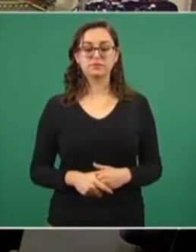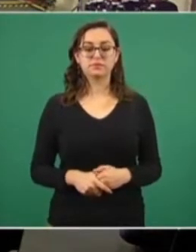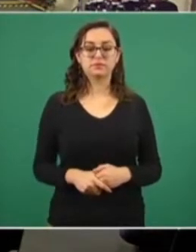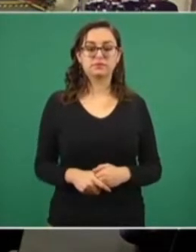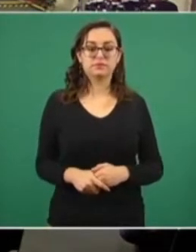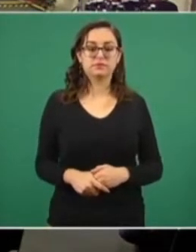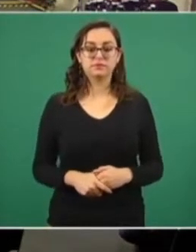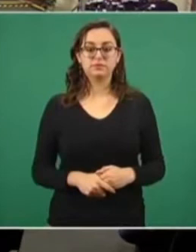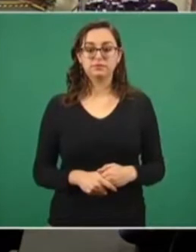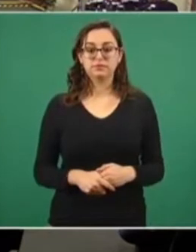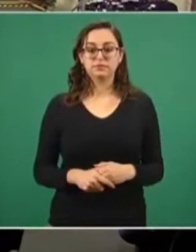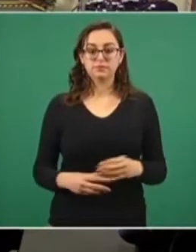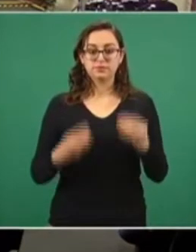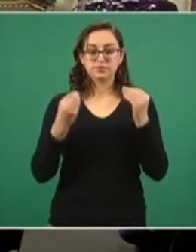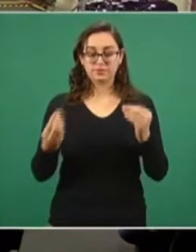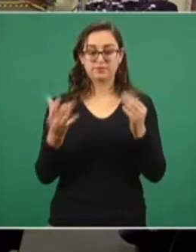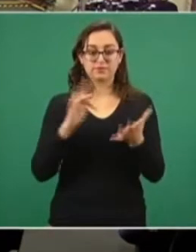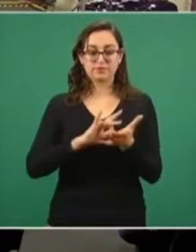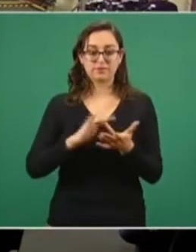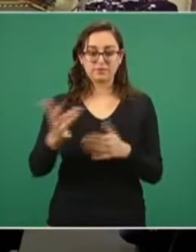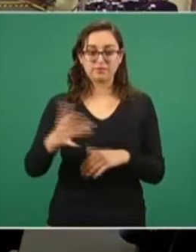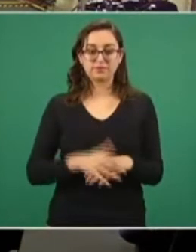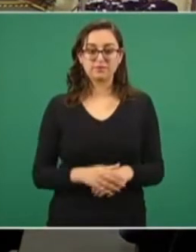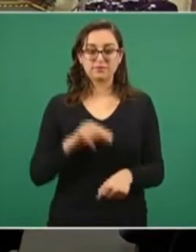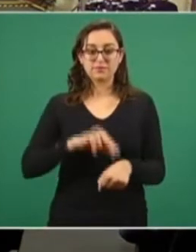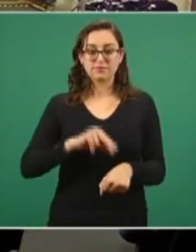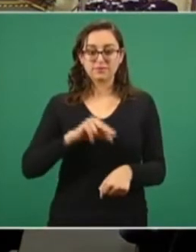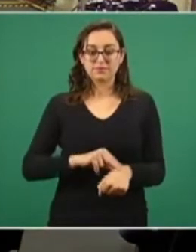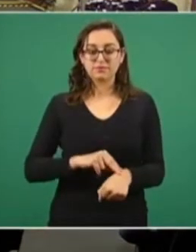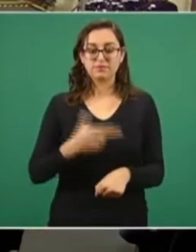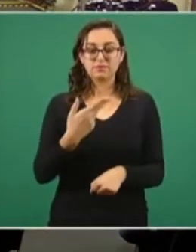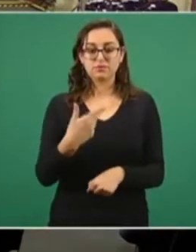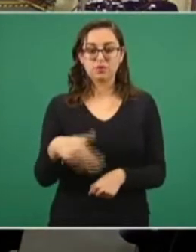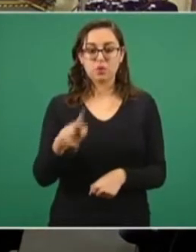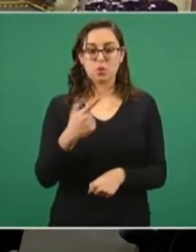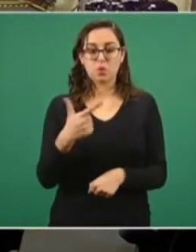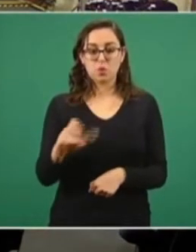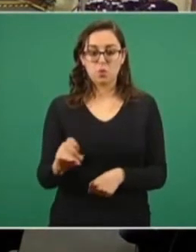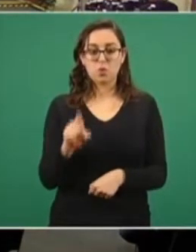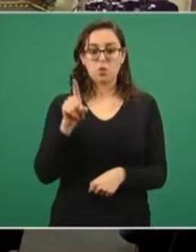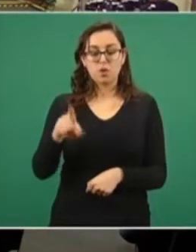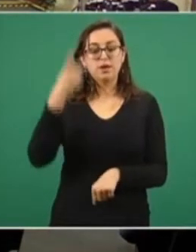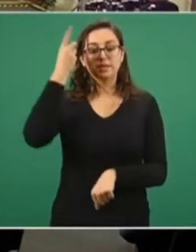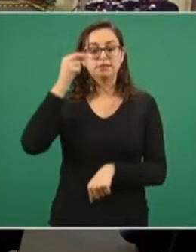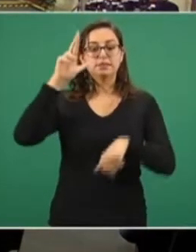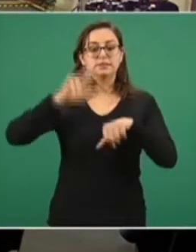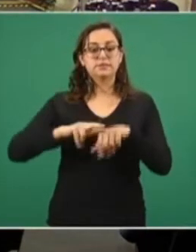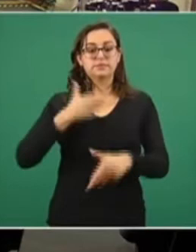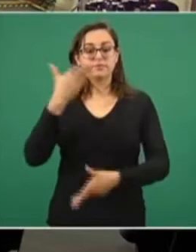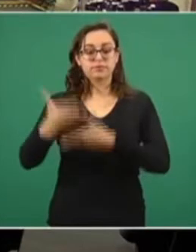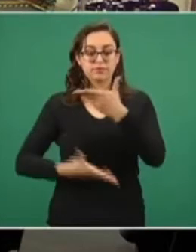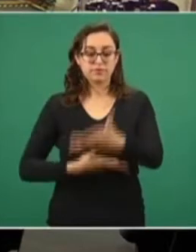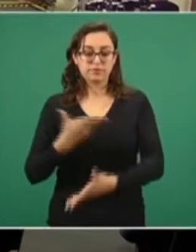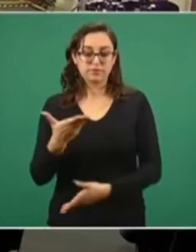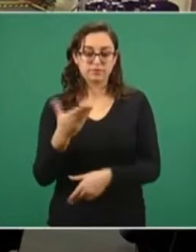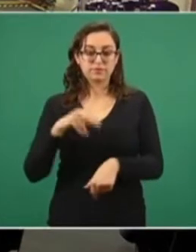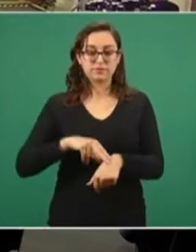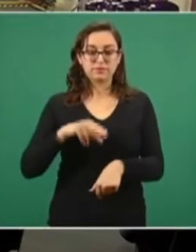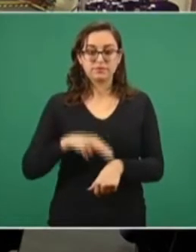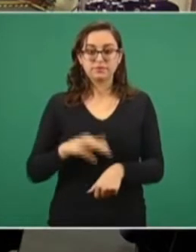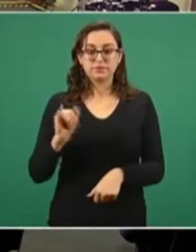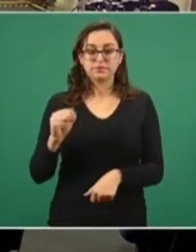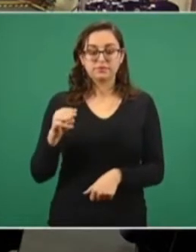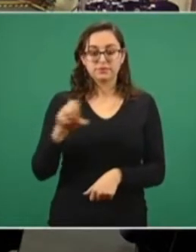Muchas gracias, doctor Víctor Hugo Borja Burto, director de prestaciones médicas del Instituto Mexicano del Seguro